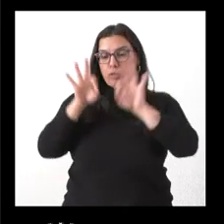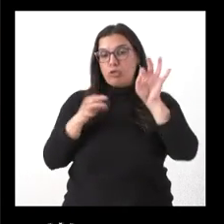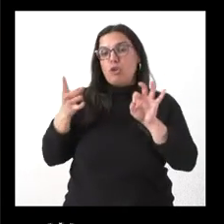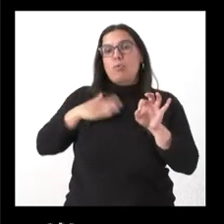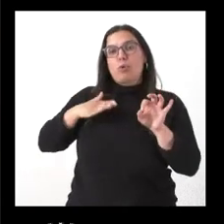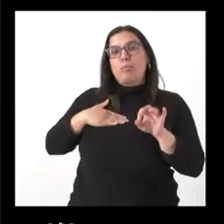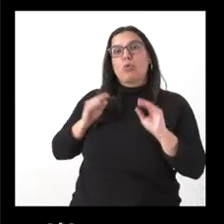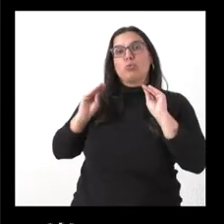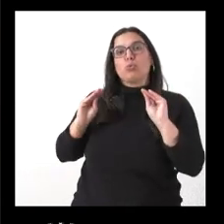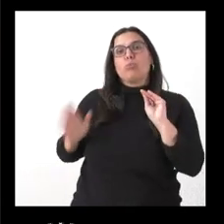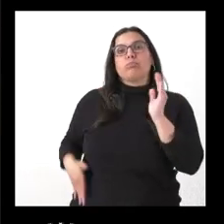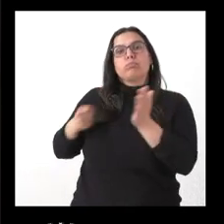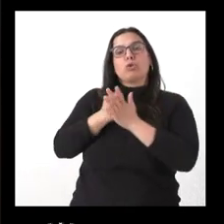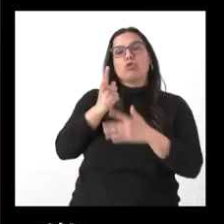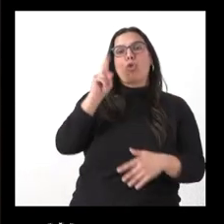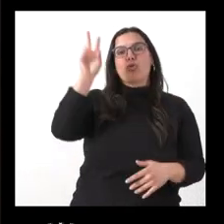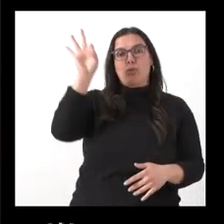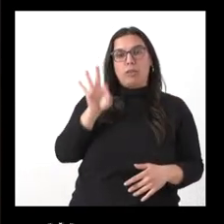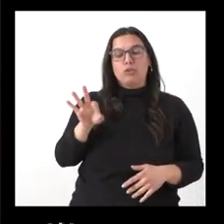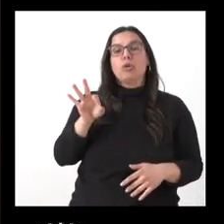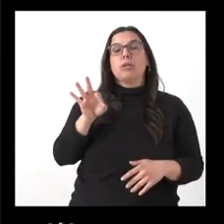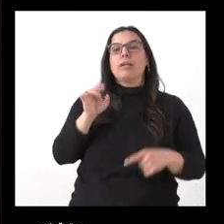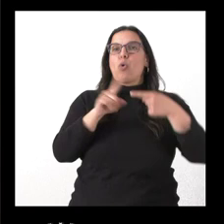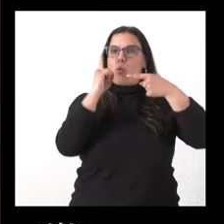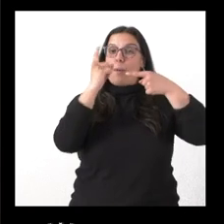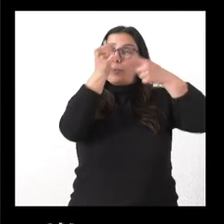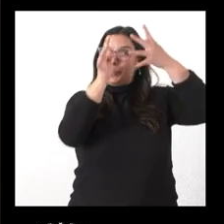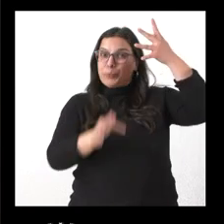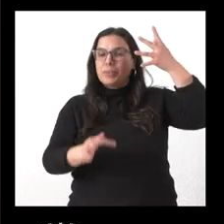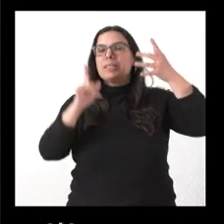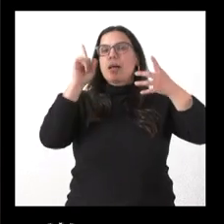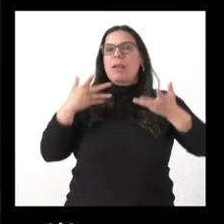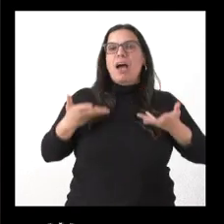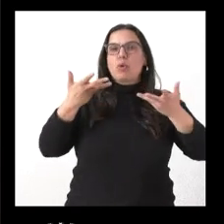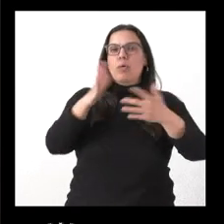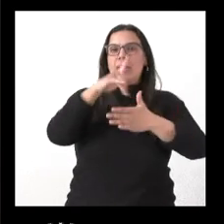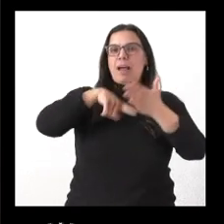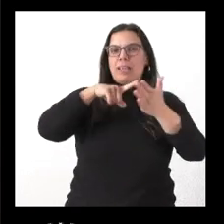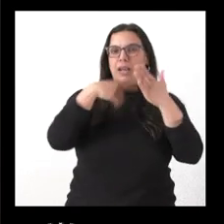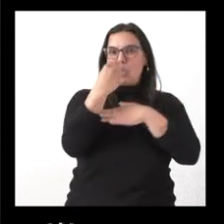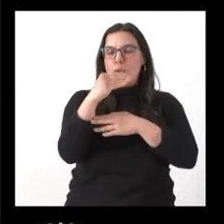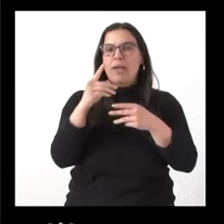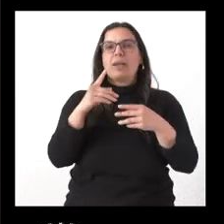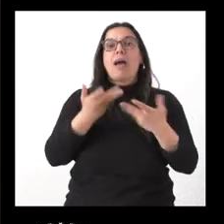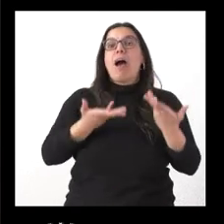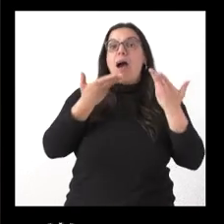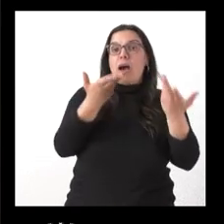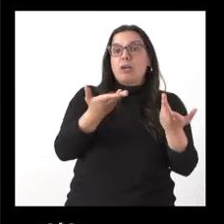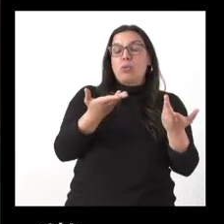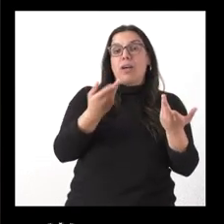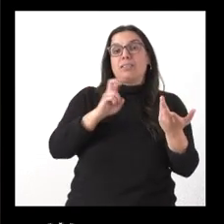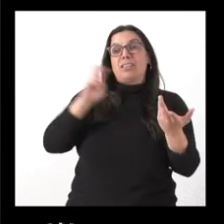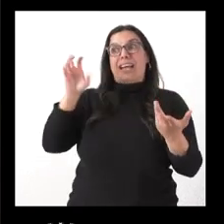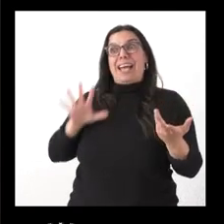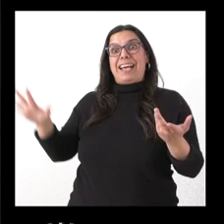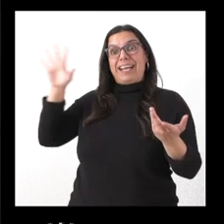2,5%. se compone de muchas otras medidas que como son todas las ayudas al alquiler joven ayudas que como saben a diferencia del Bono joven